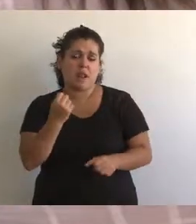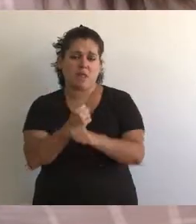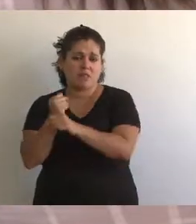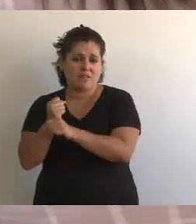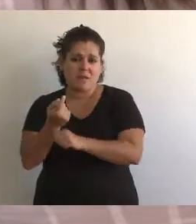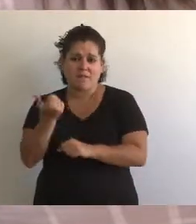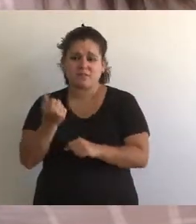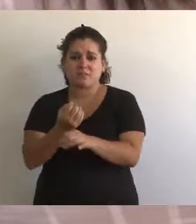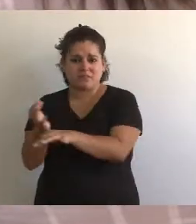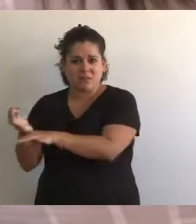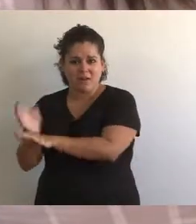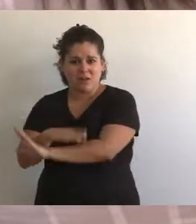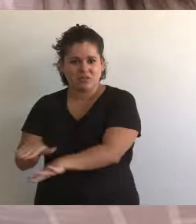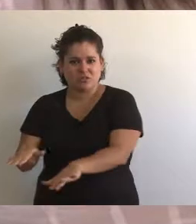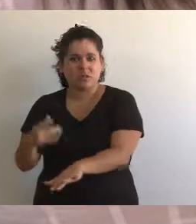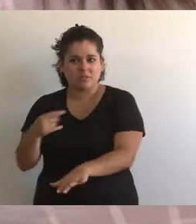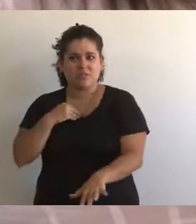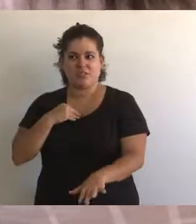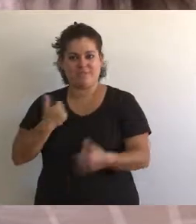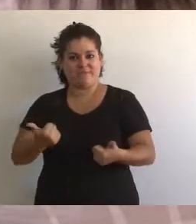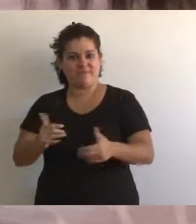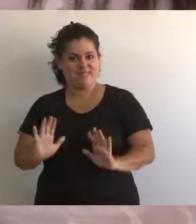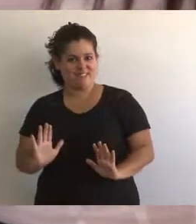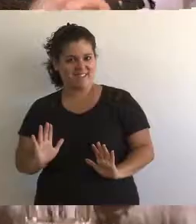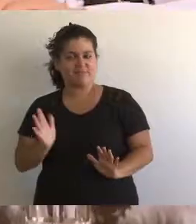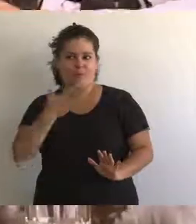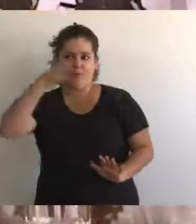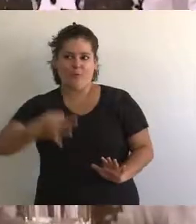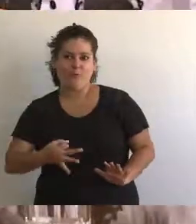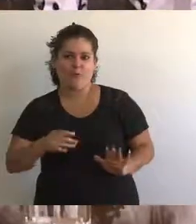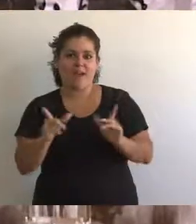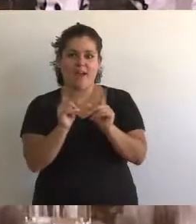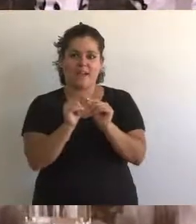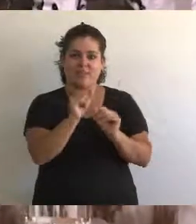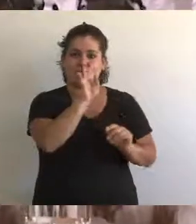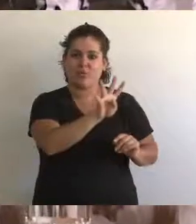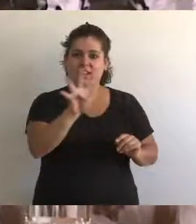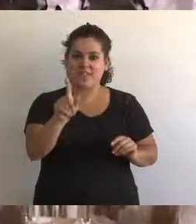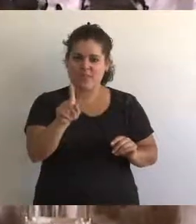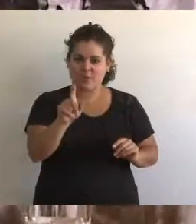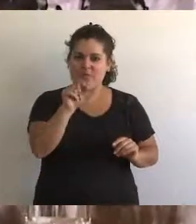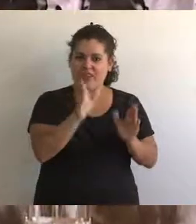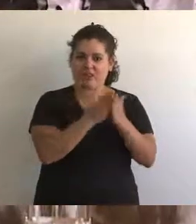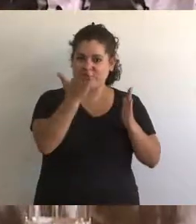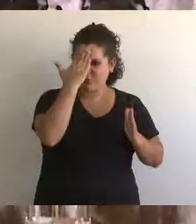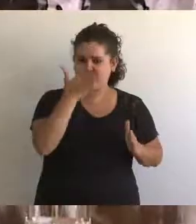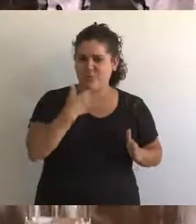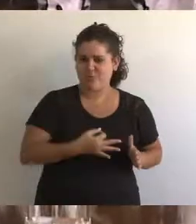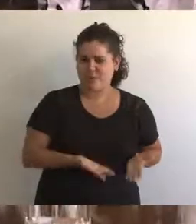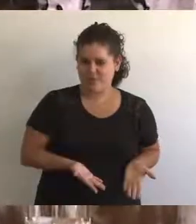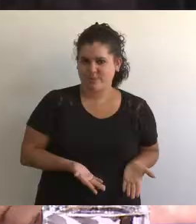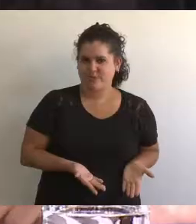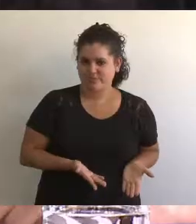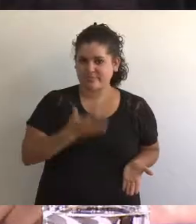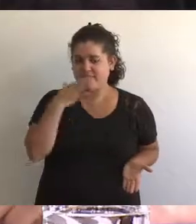el trabajo y va a legalizar y nos va a hacer sentir bien porque estaremos cumpliendo con el artículo 41 de la